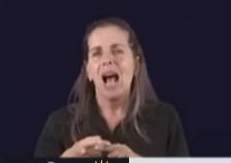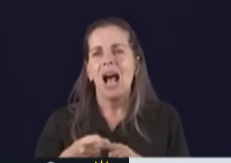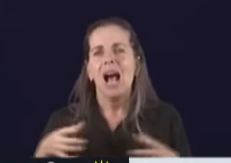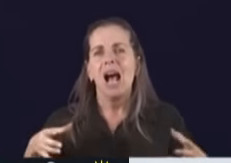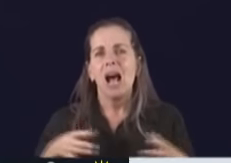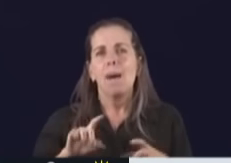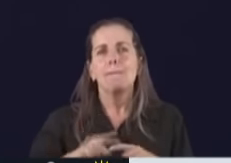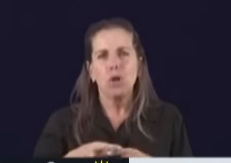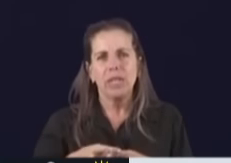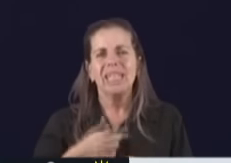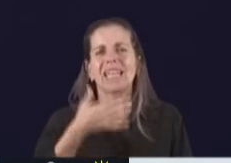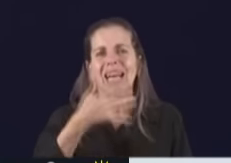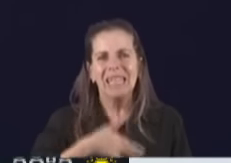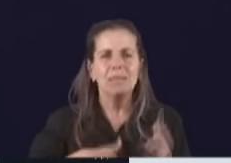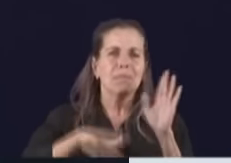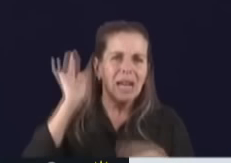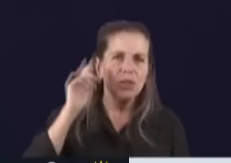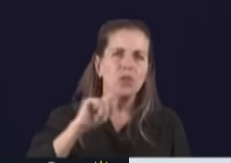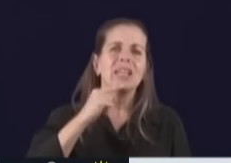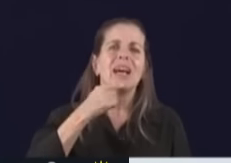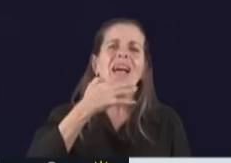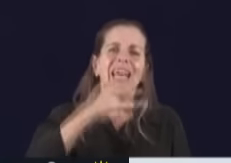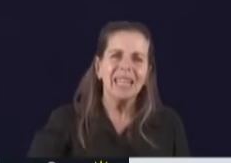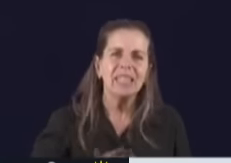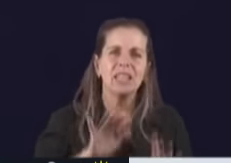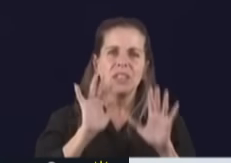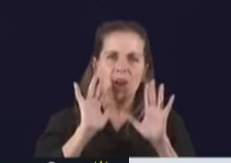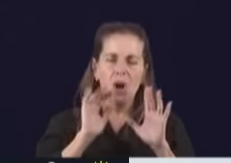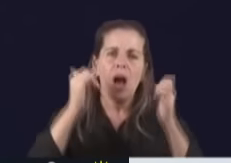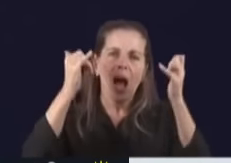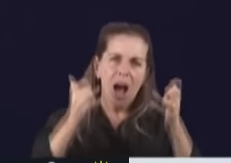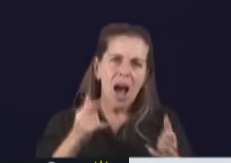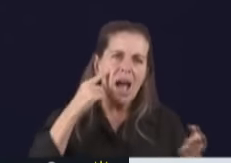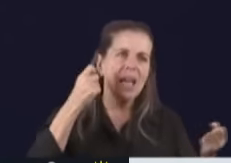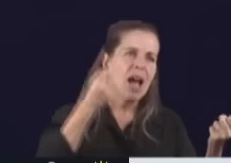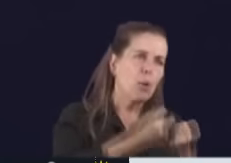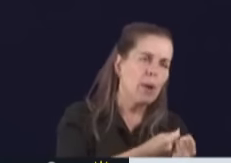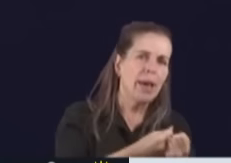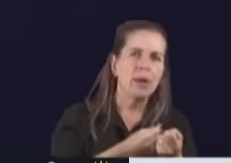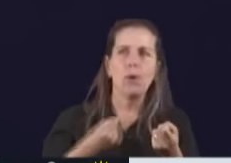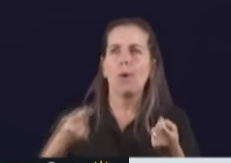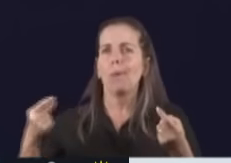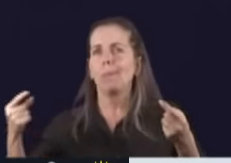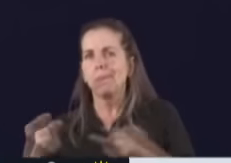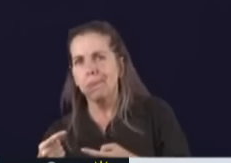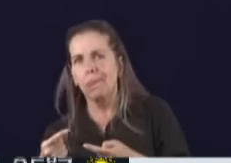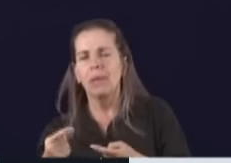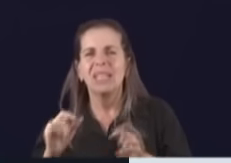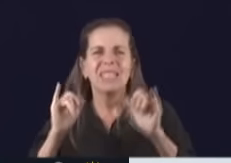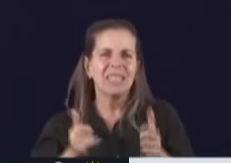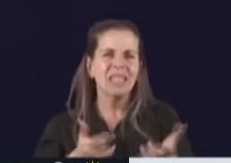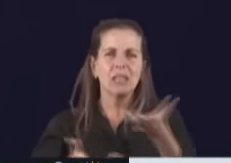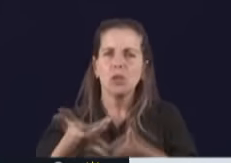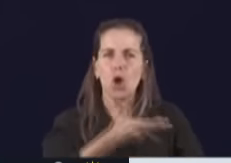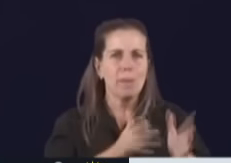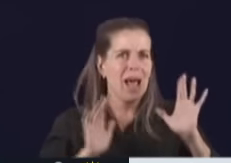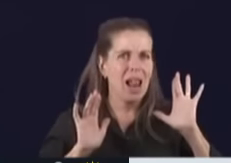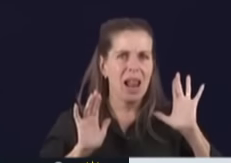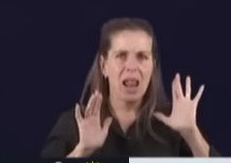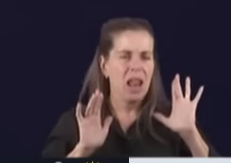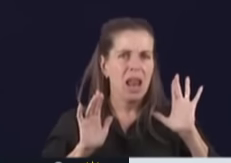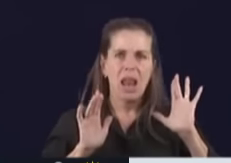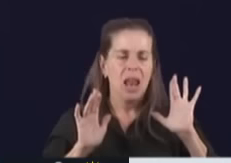que encolumnarse con críticas, con disidencias y seguramente con todo lo que tenga para aportar la oposición o los